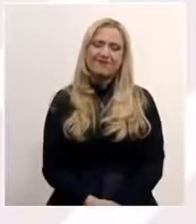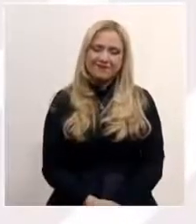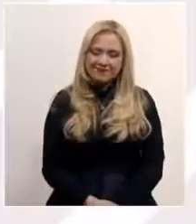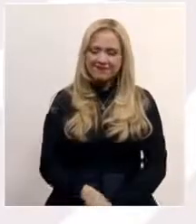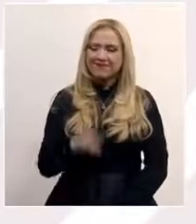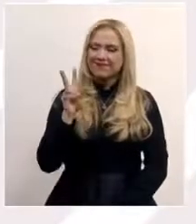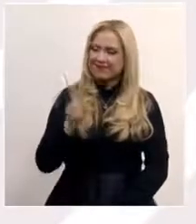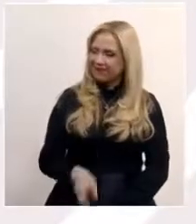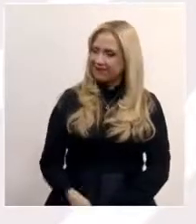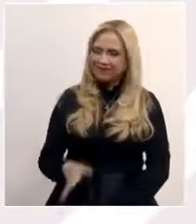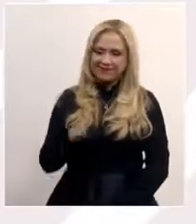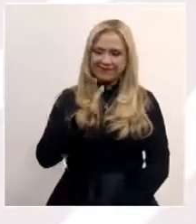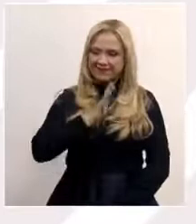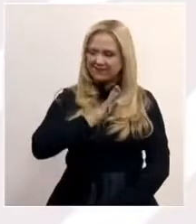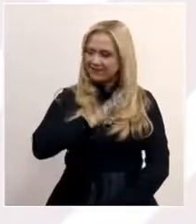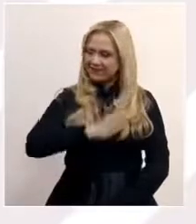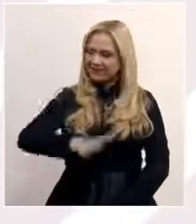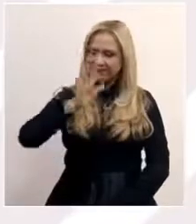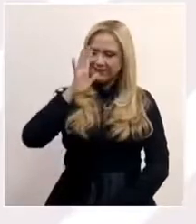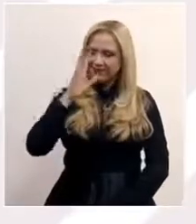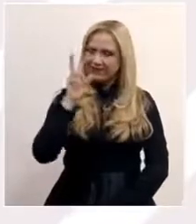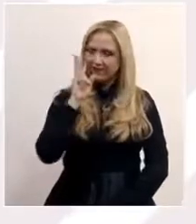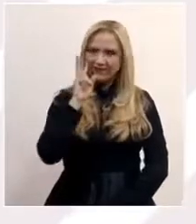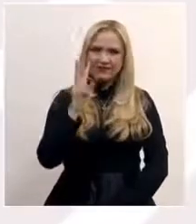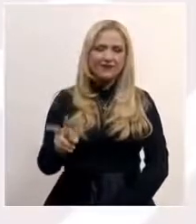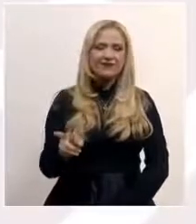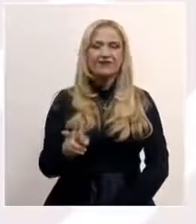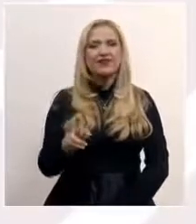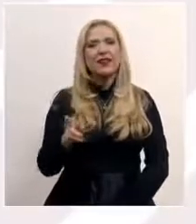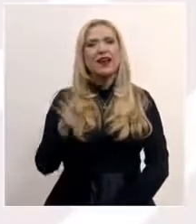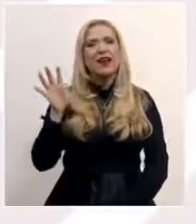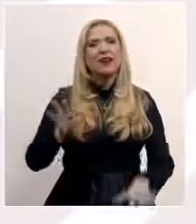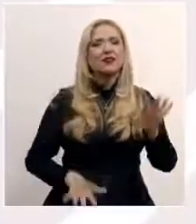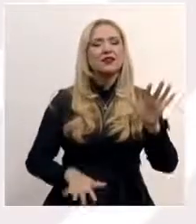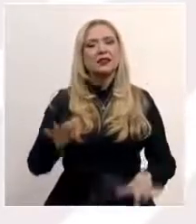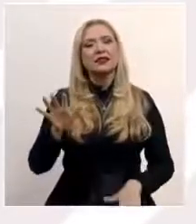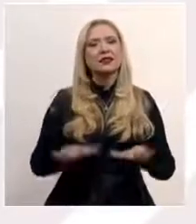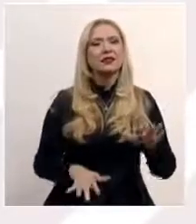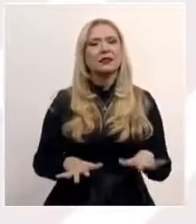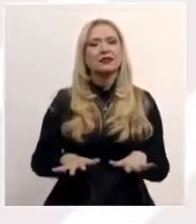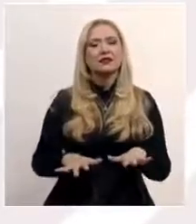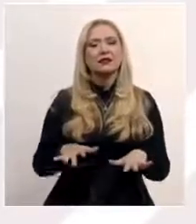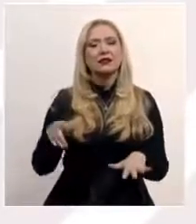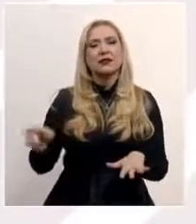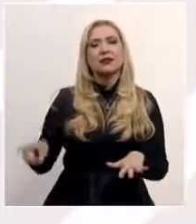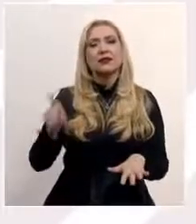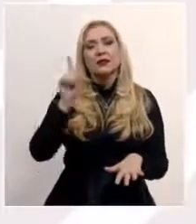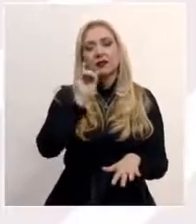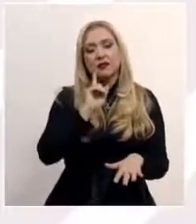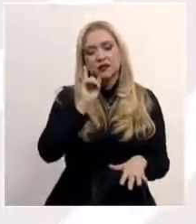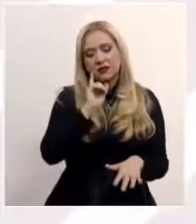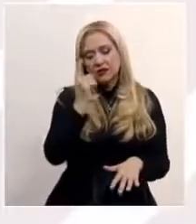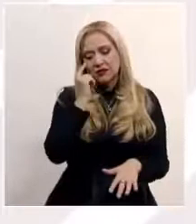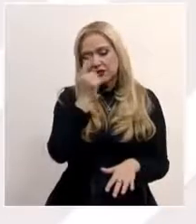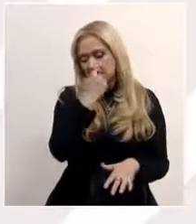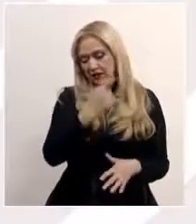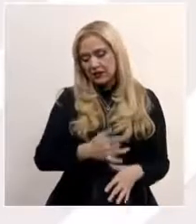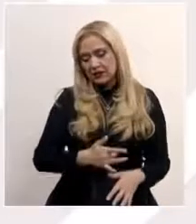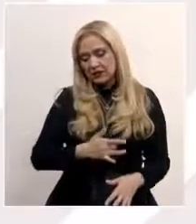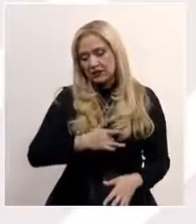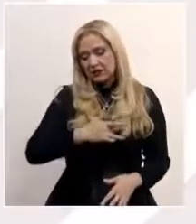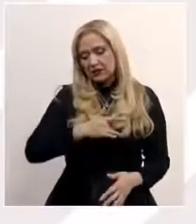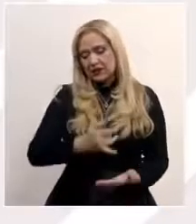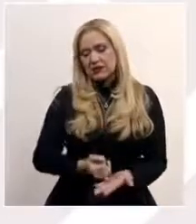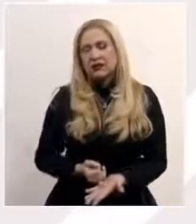es increíble, ¿no? También como lo mencionaba Valeria, ¿no? De repente llega el momento en el que se toma la decisión, entre comillas, pero